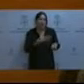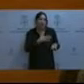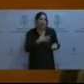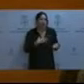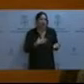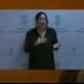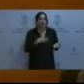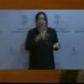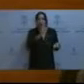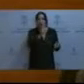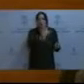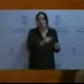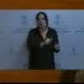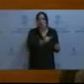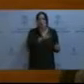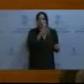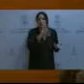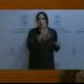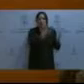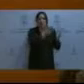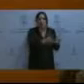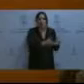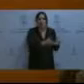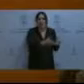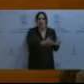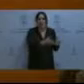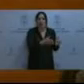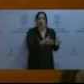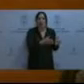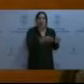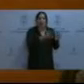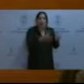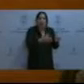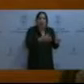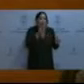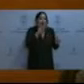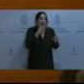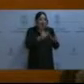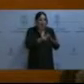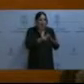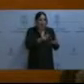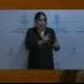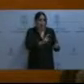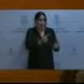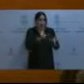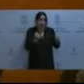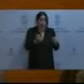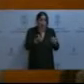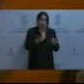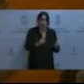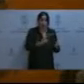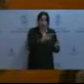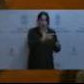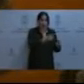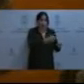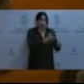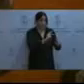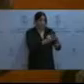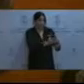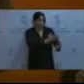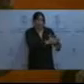usted ni una mala palabra ni una buena acción. De sus respuestas a las anteriores preguntas